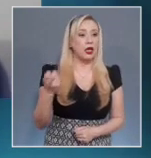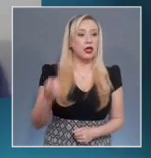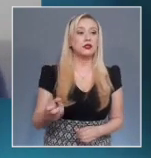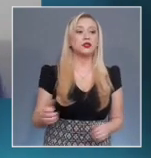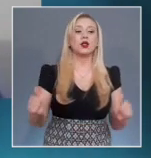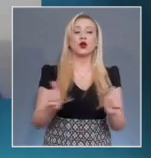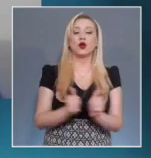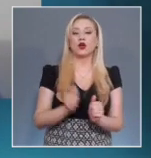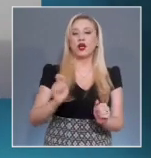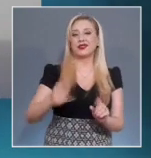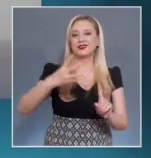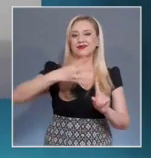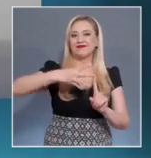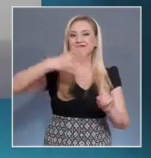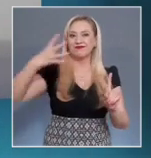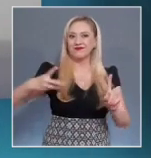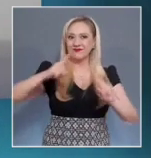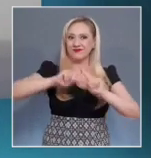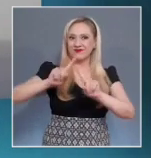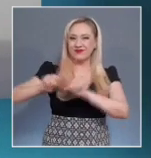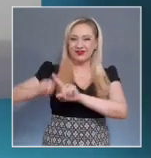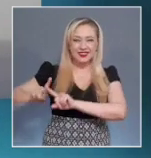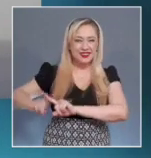sexual me parece que